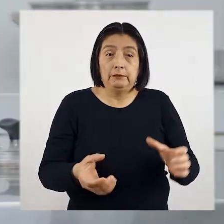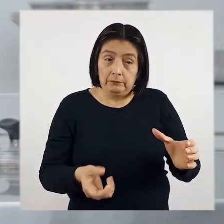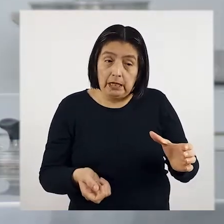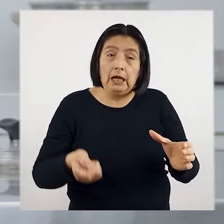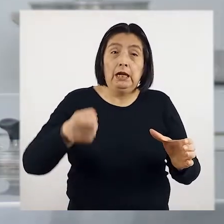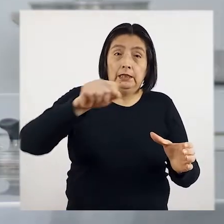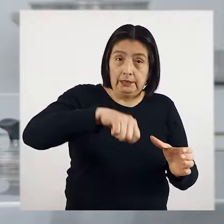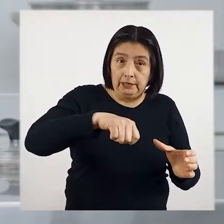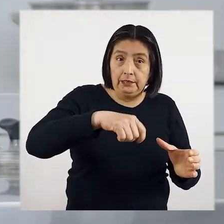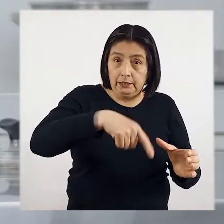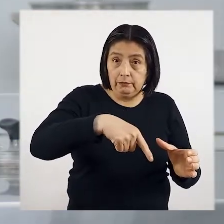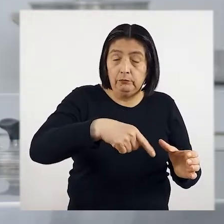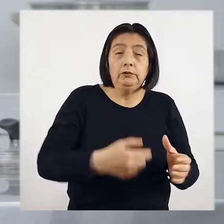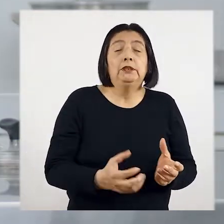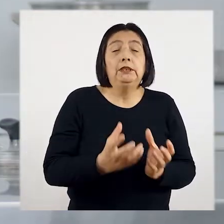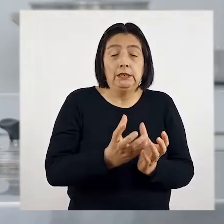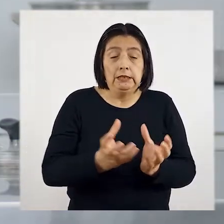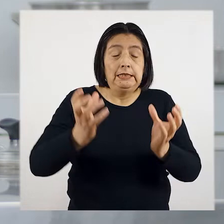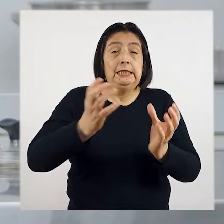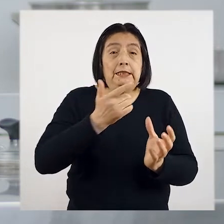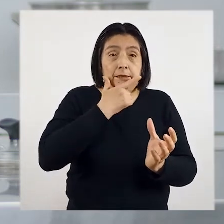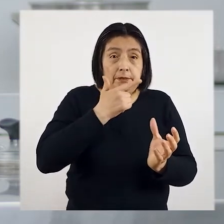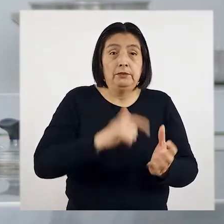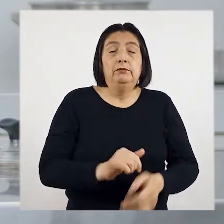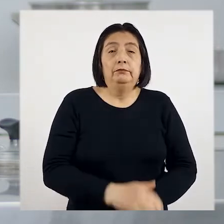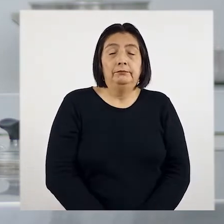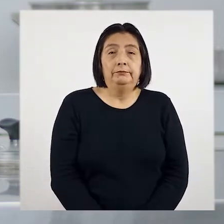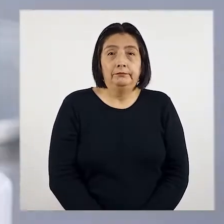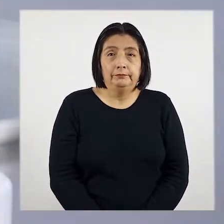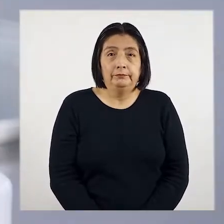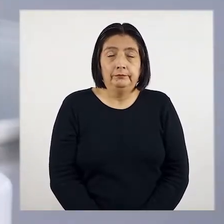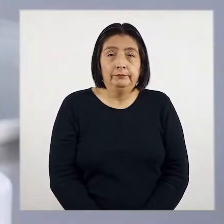Agregaremos al aderezo el zapallo.